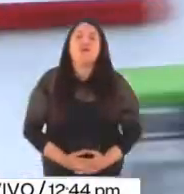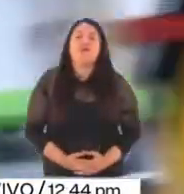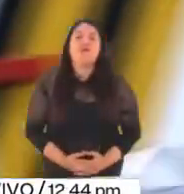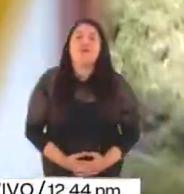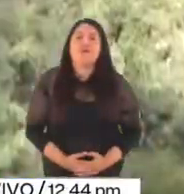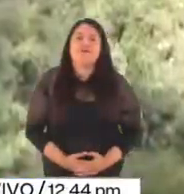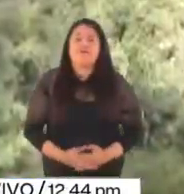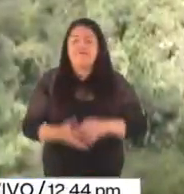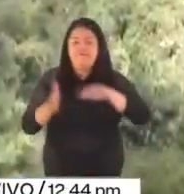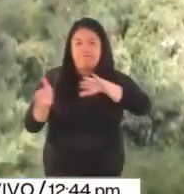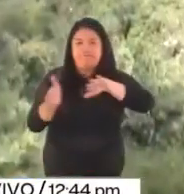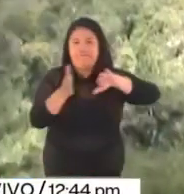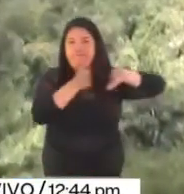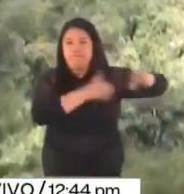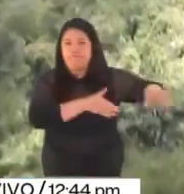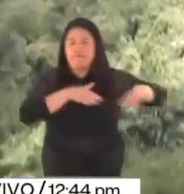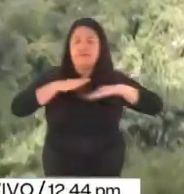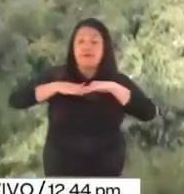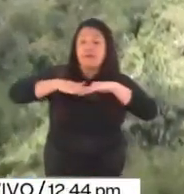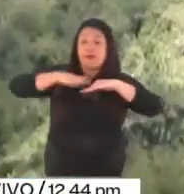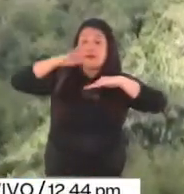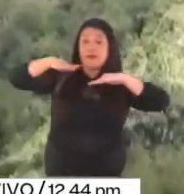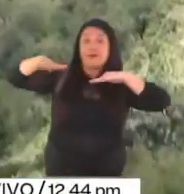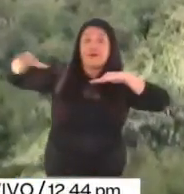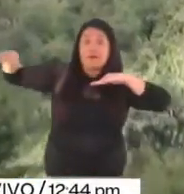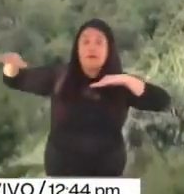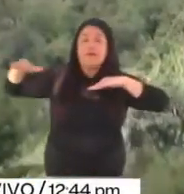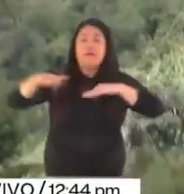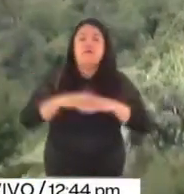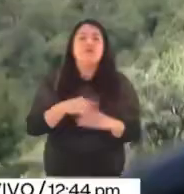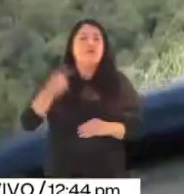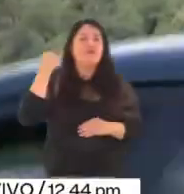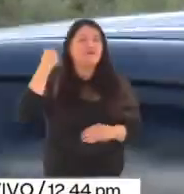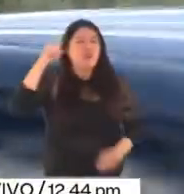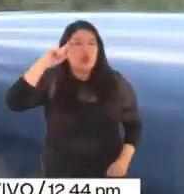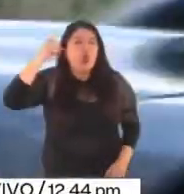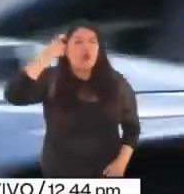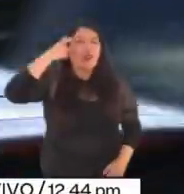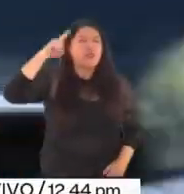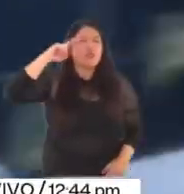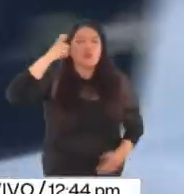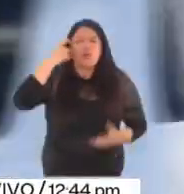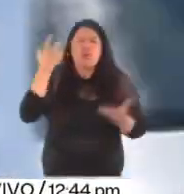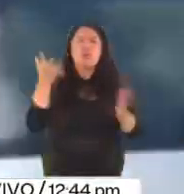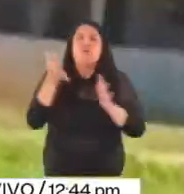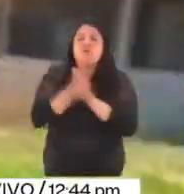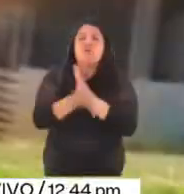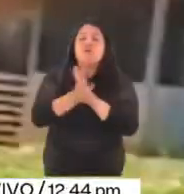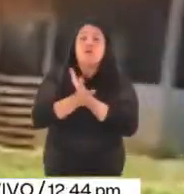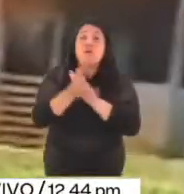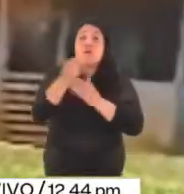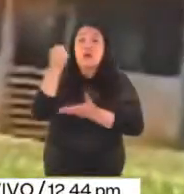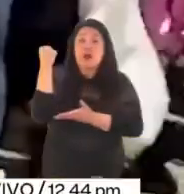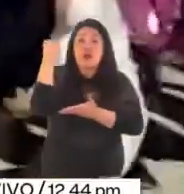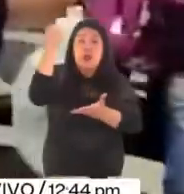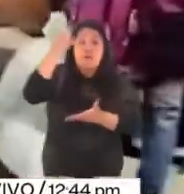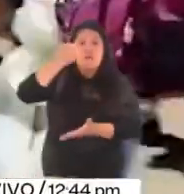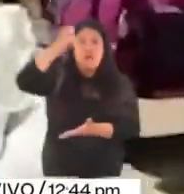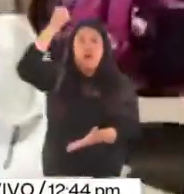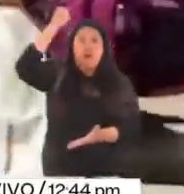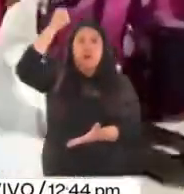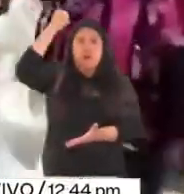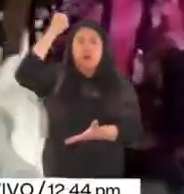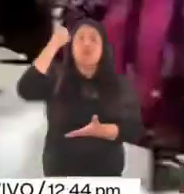En otras noticias de Antioquia les contamos que en las últimas horas la gobernación aumentó la recompensa por alias Camilo